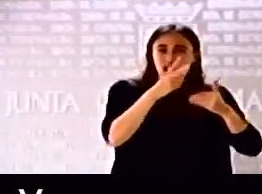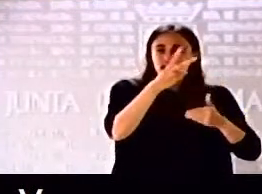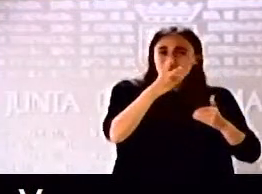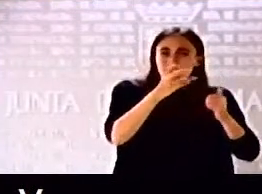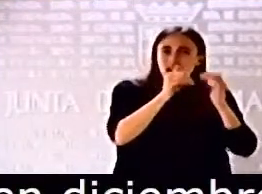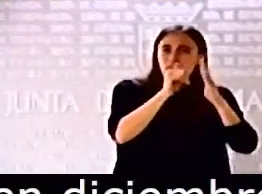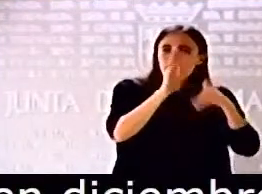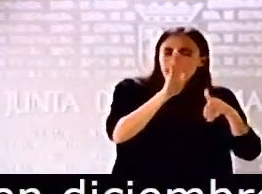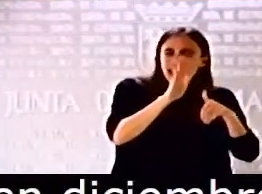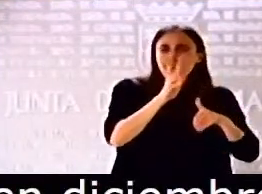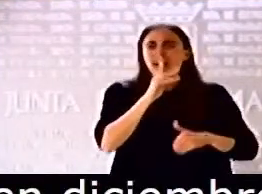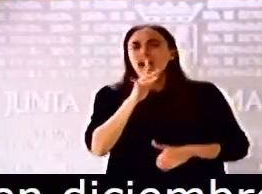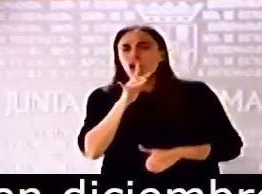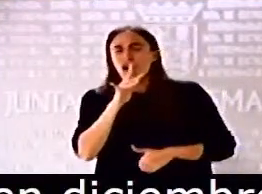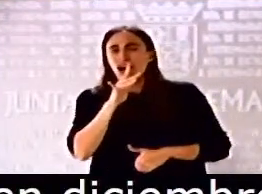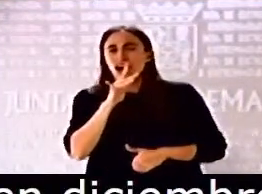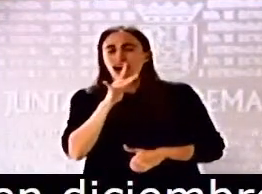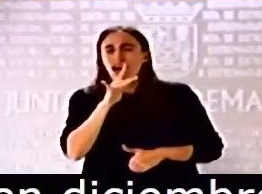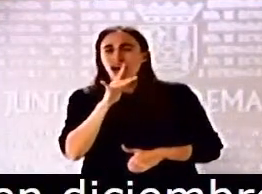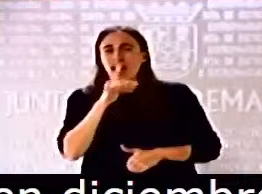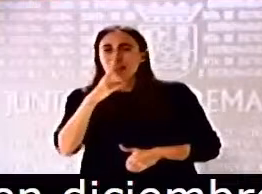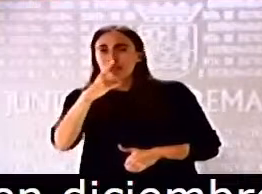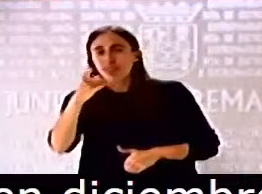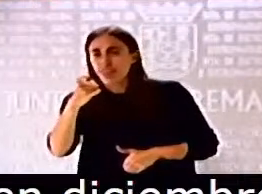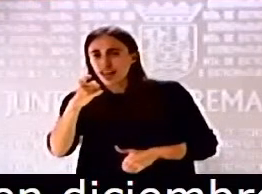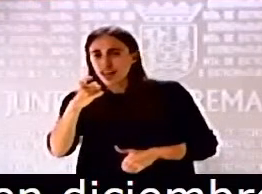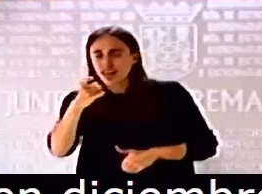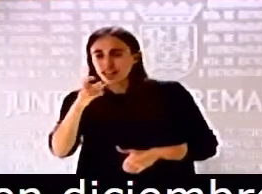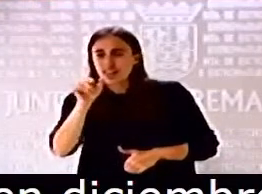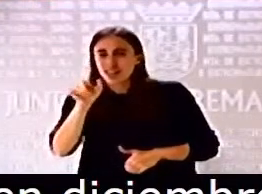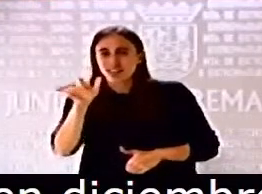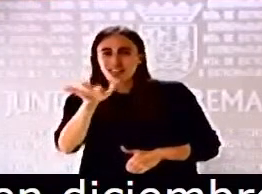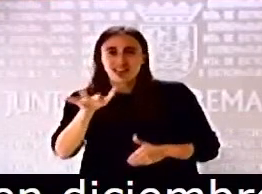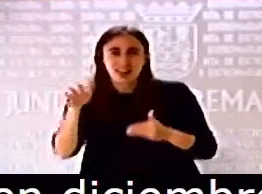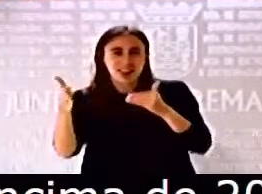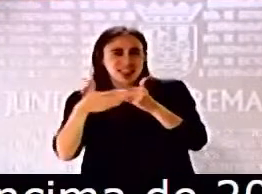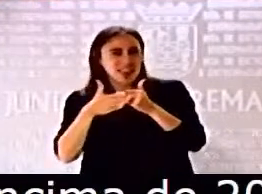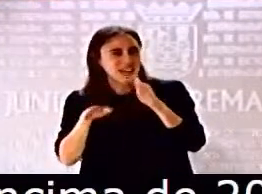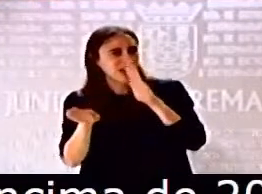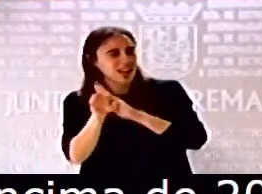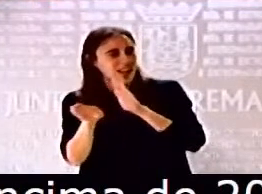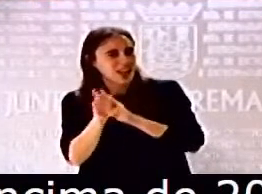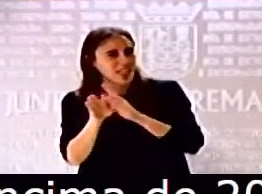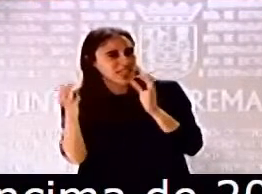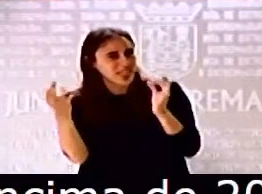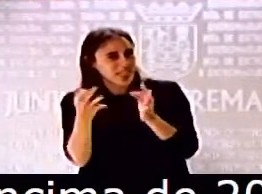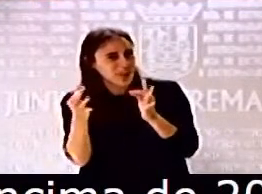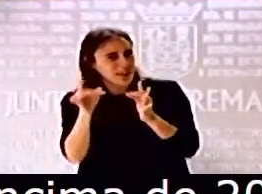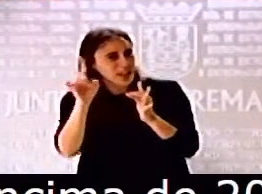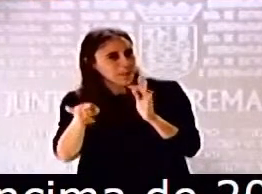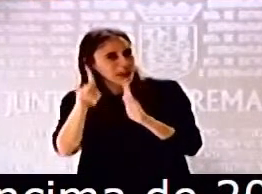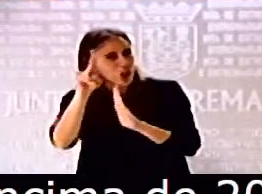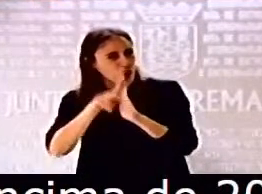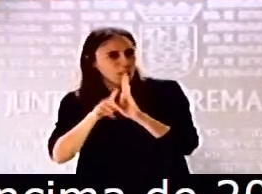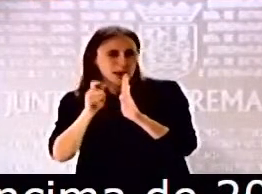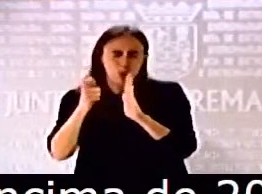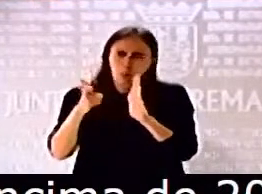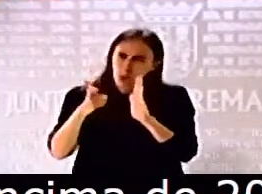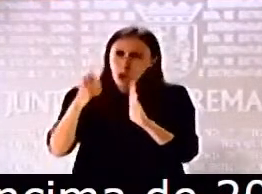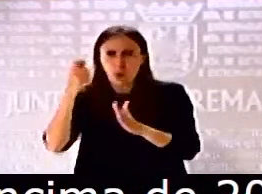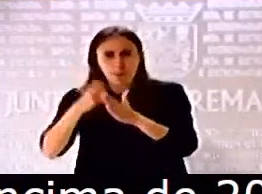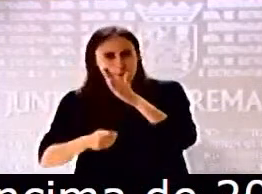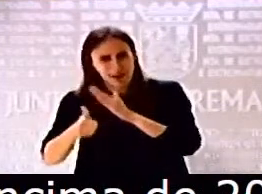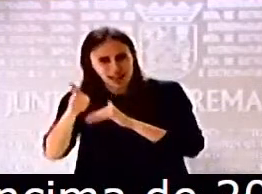casos y ahora con 100 puntos menos, debo mantenerse cerrada con ciertas medidas algo más restrictivas de lo